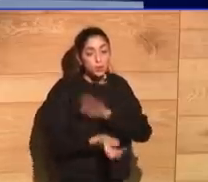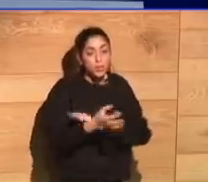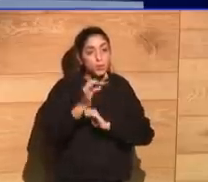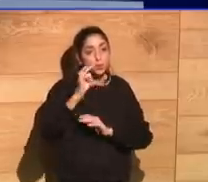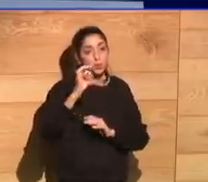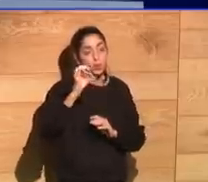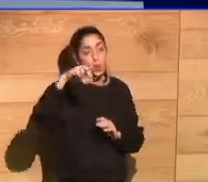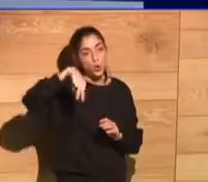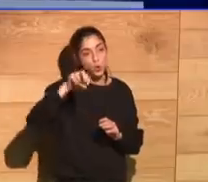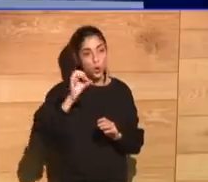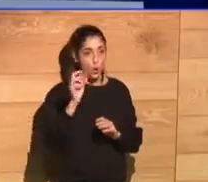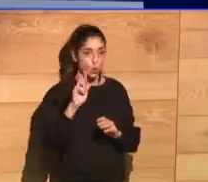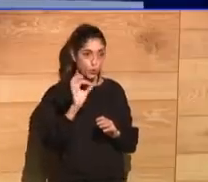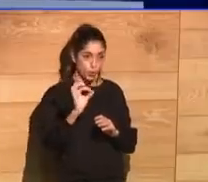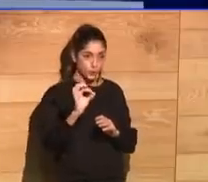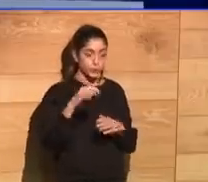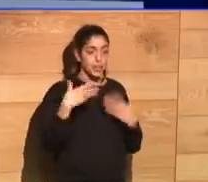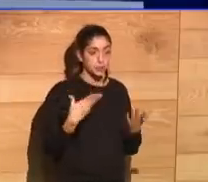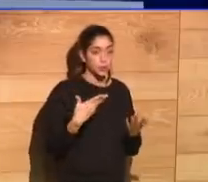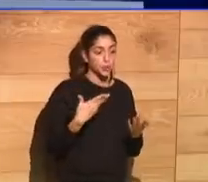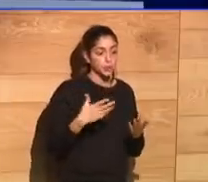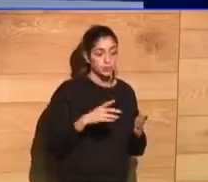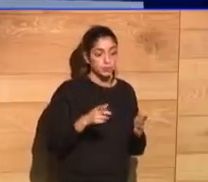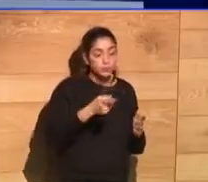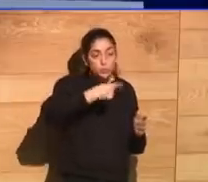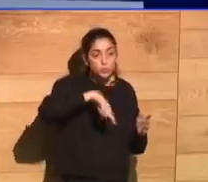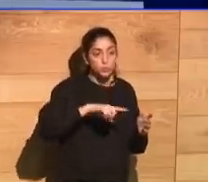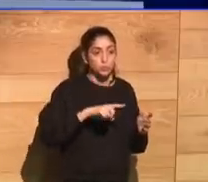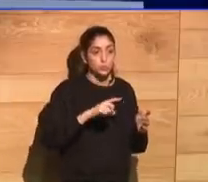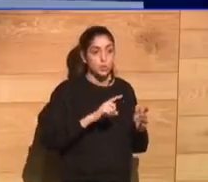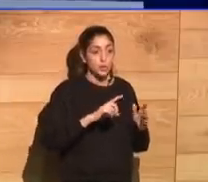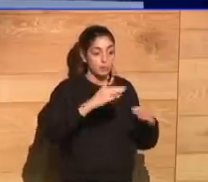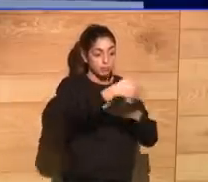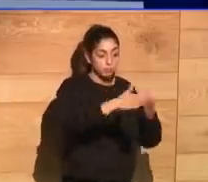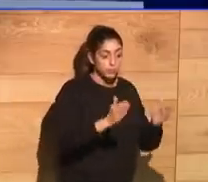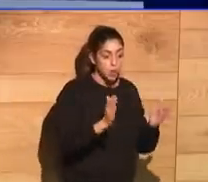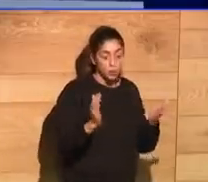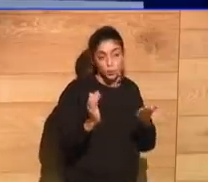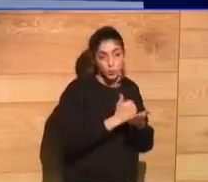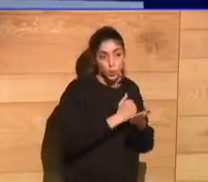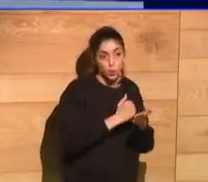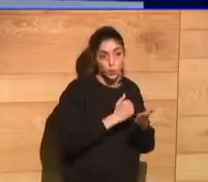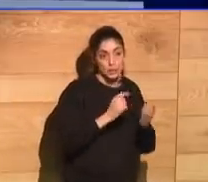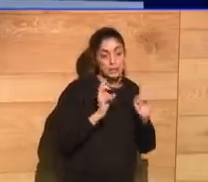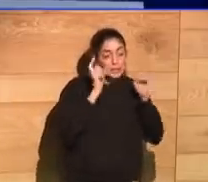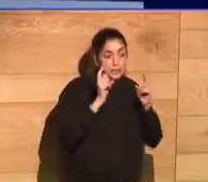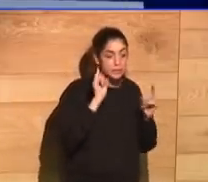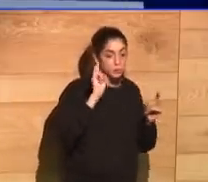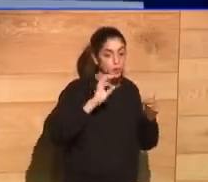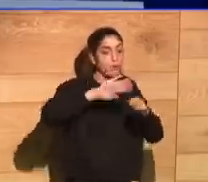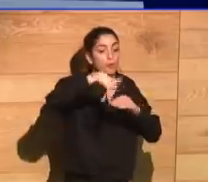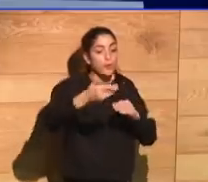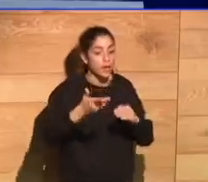con que fueran estudios, sino que tenían que estar completamente insonorizados, etcétera, y por eso se les llamaba soundstages. Y actualmente se les sigue